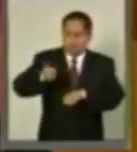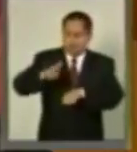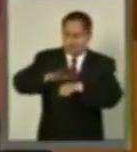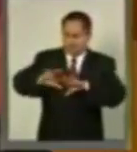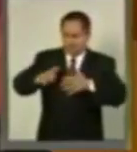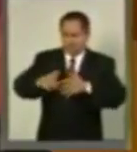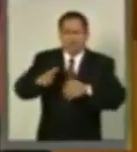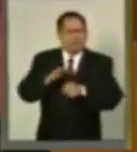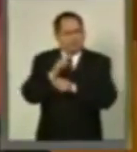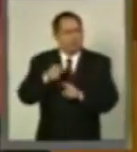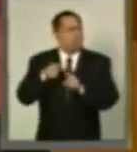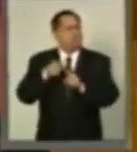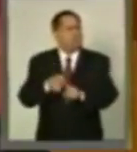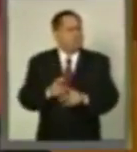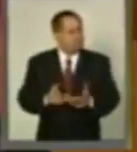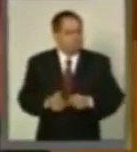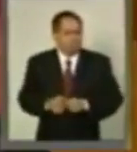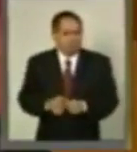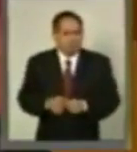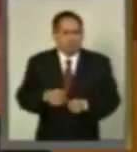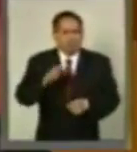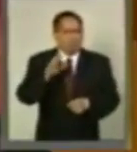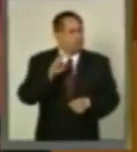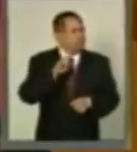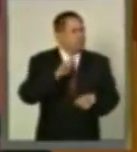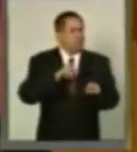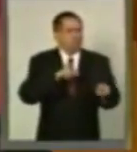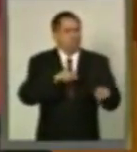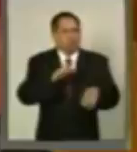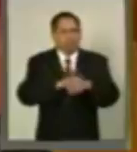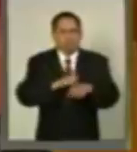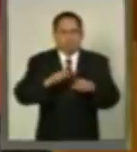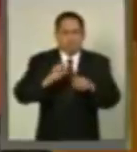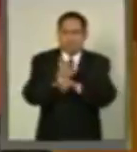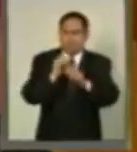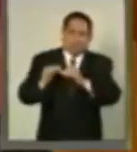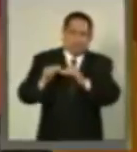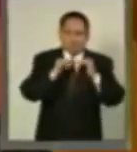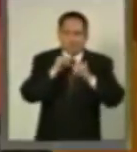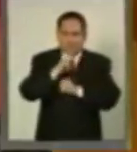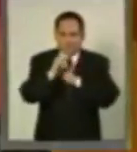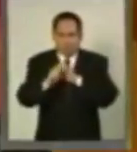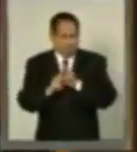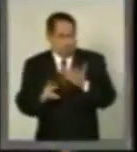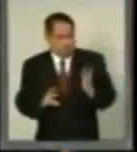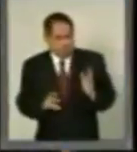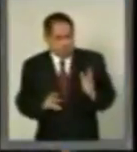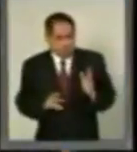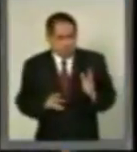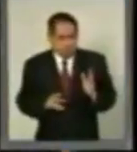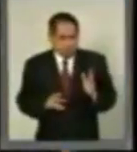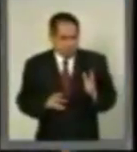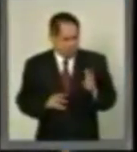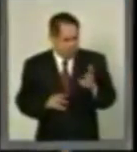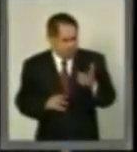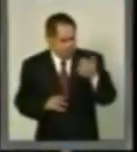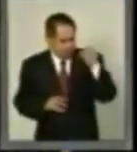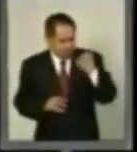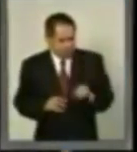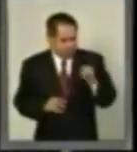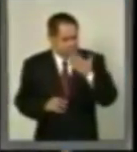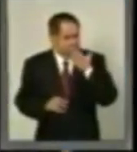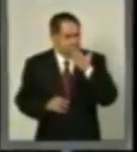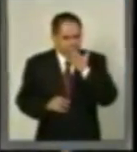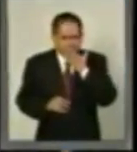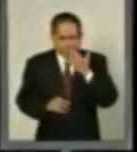administración es hacer más democrático este país. Sí, es ironía. Es